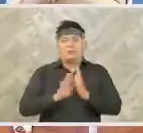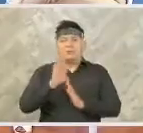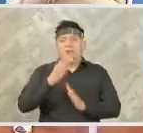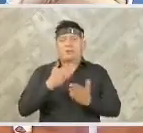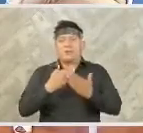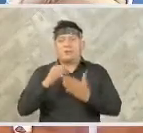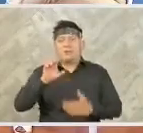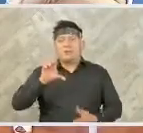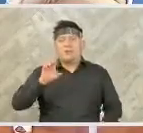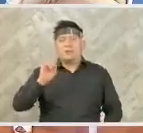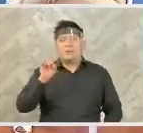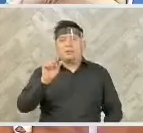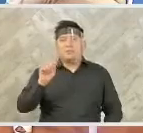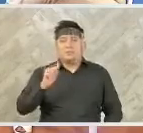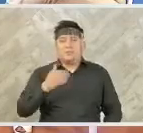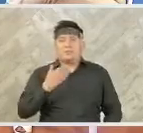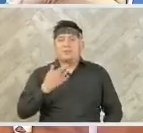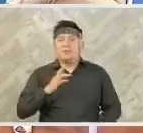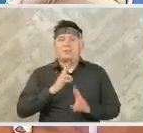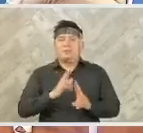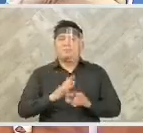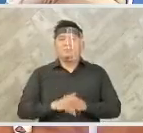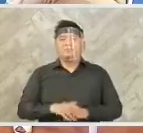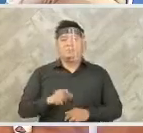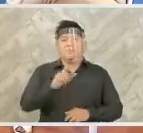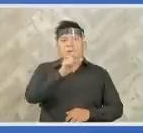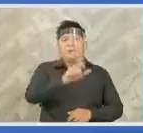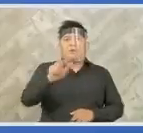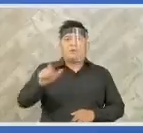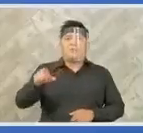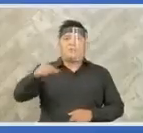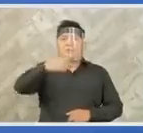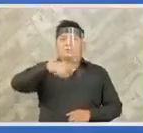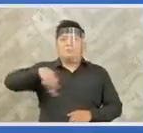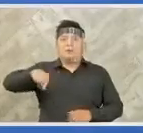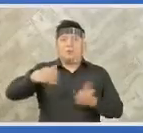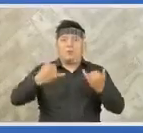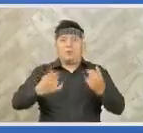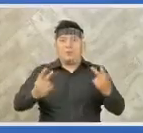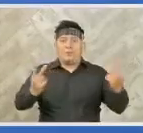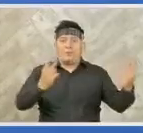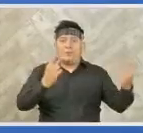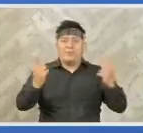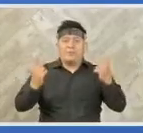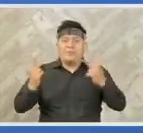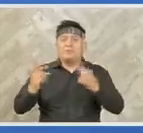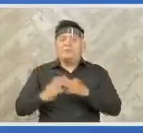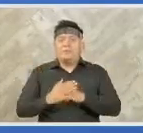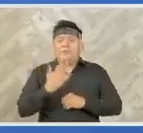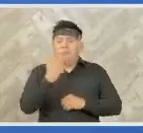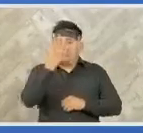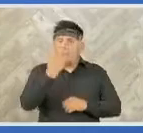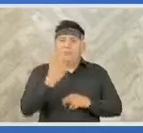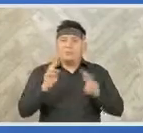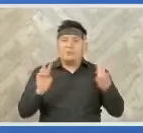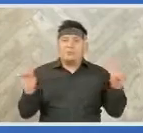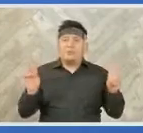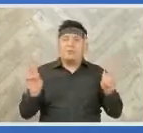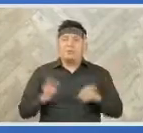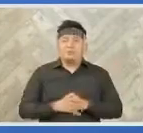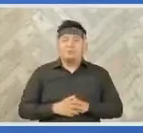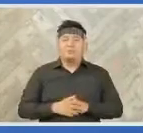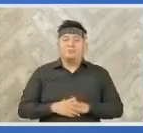Elisa, por tu respuesta. Para todas aquellas personas que se están conectando en este momento a través de nuestro Facebook Live, vamos